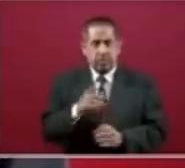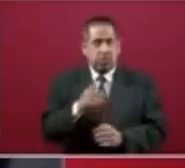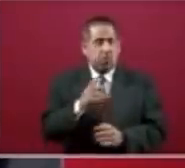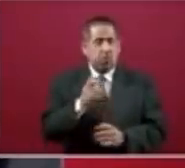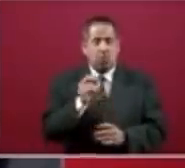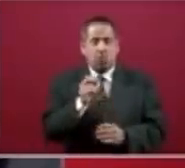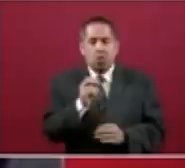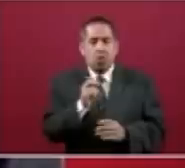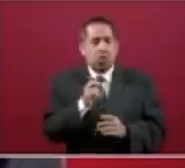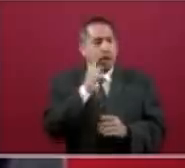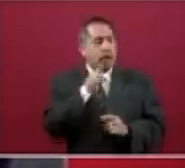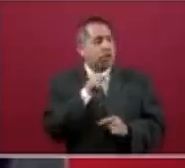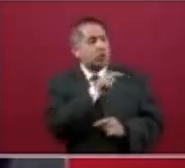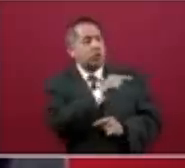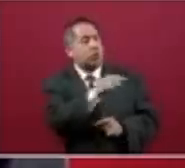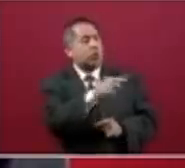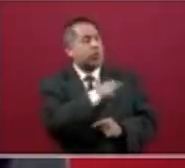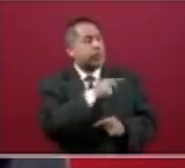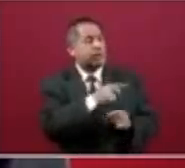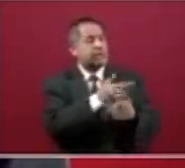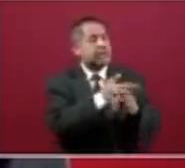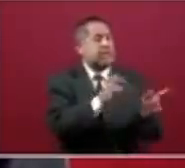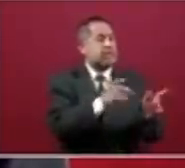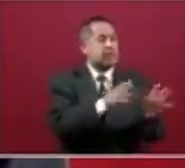aplicada al de enfrente,